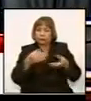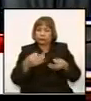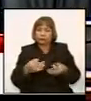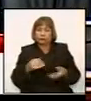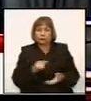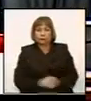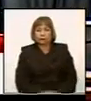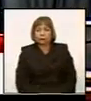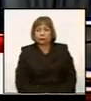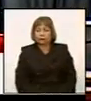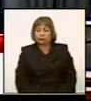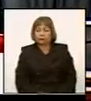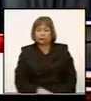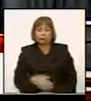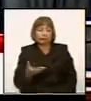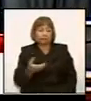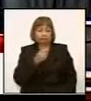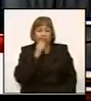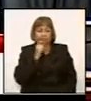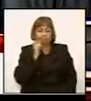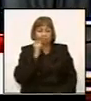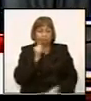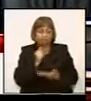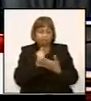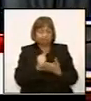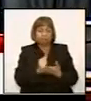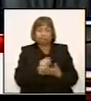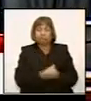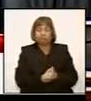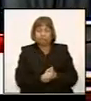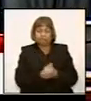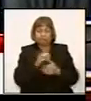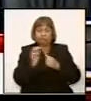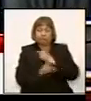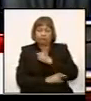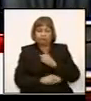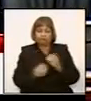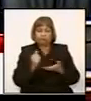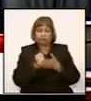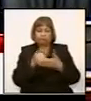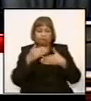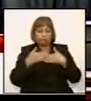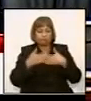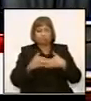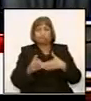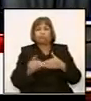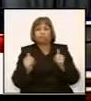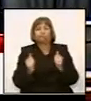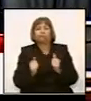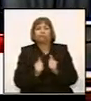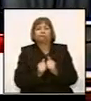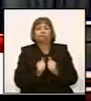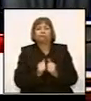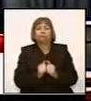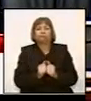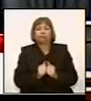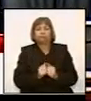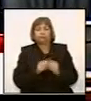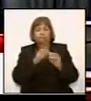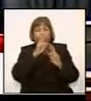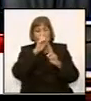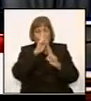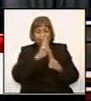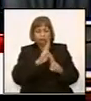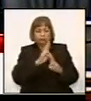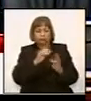efectivamente el sector privado ayudar a que el país siga adelante y sobre todo con el respeto